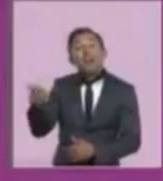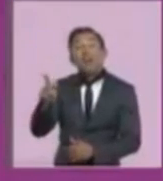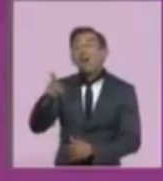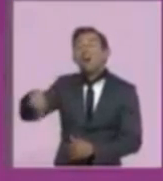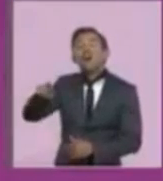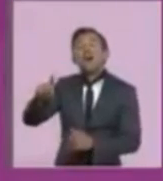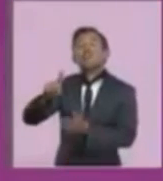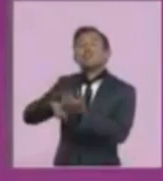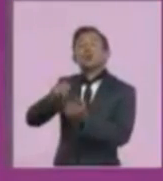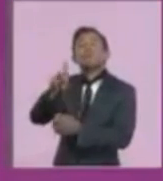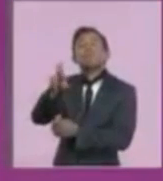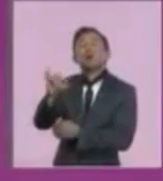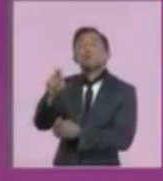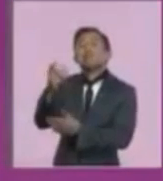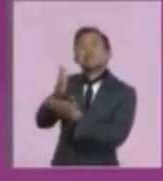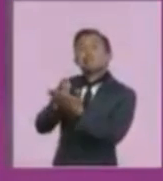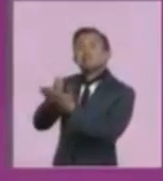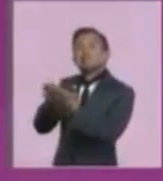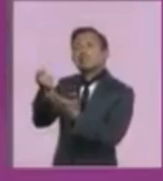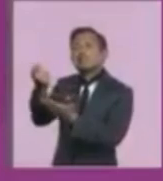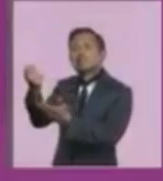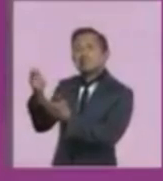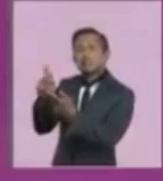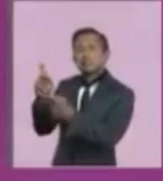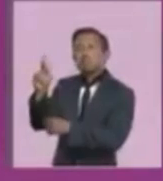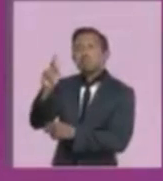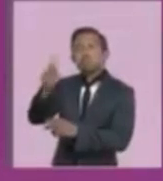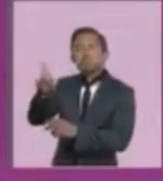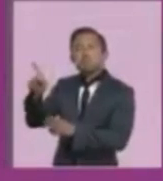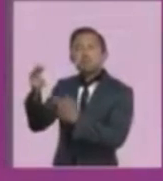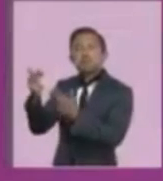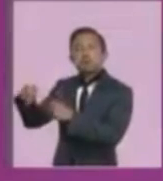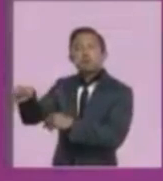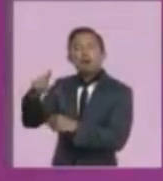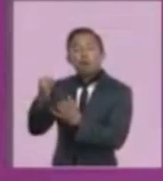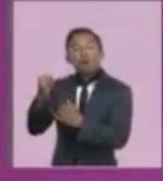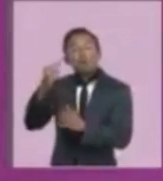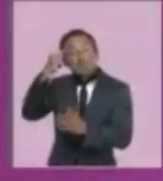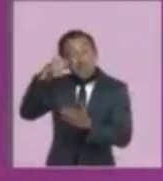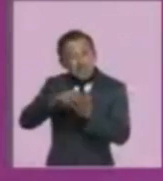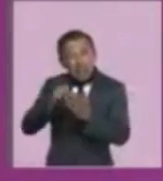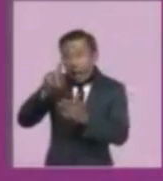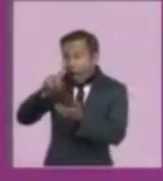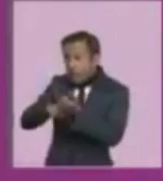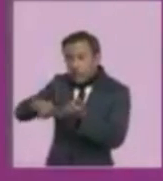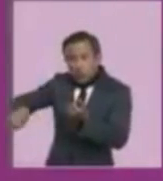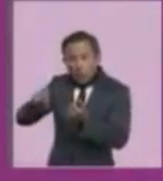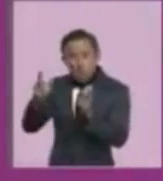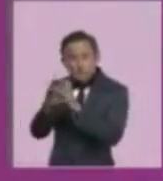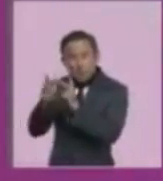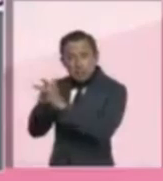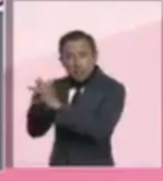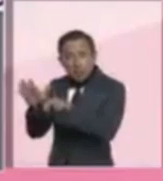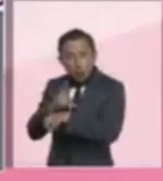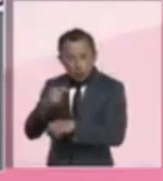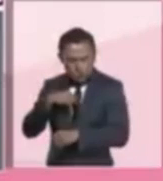en la democracia. Y por cierto, quizás sea este pleito porque faltan mujeres en la política. Y en un momento les voy a